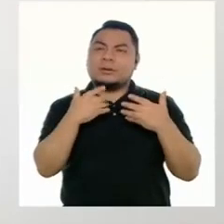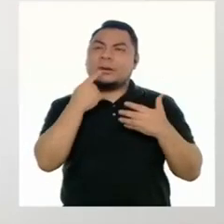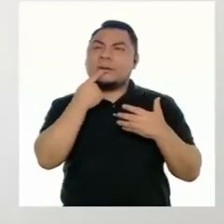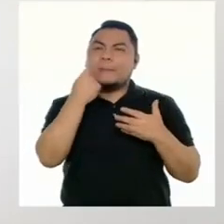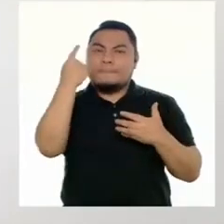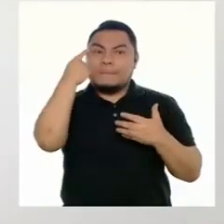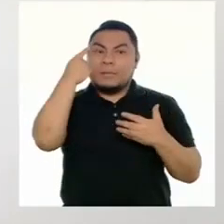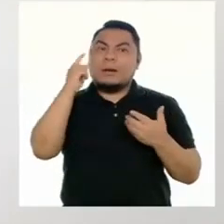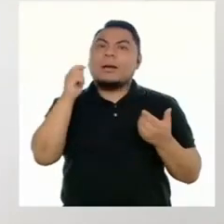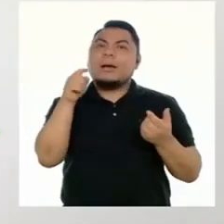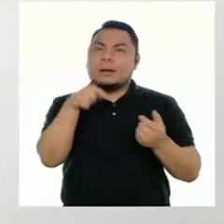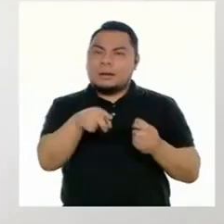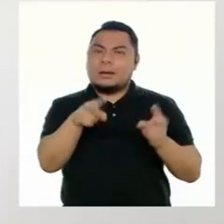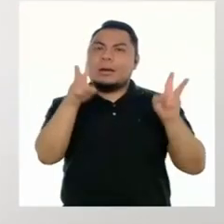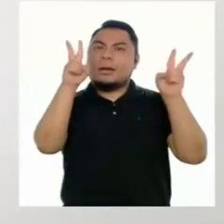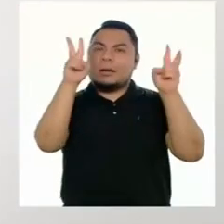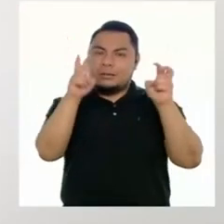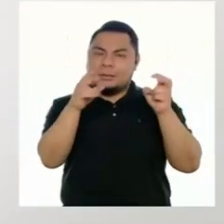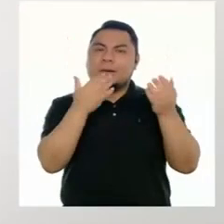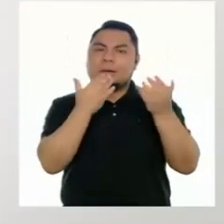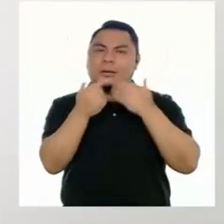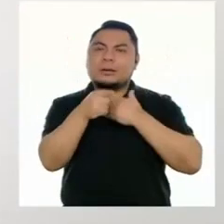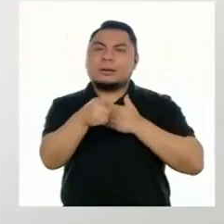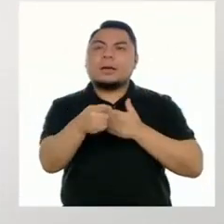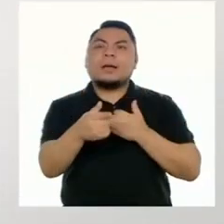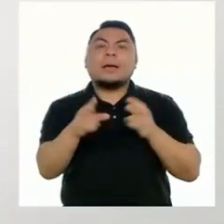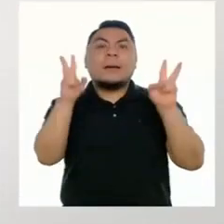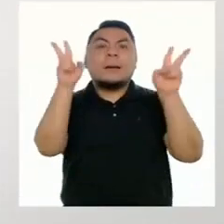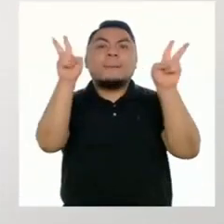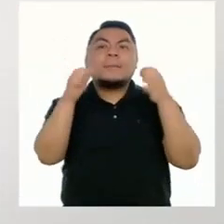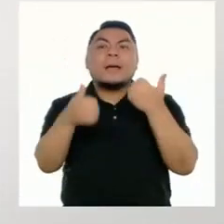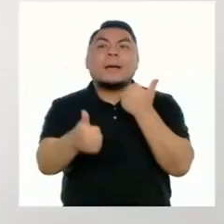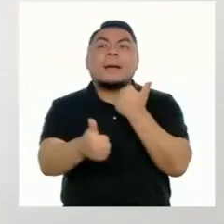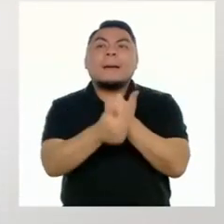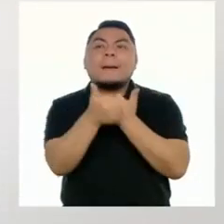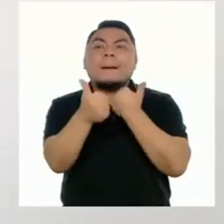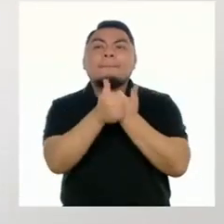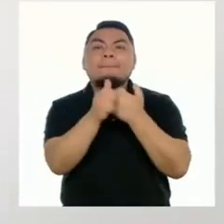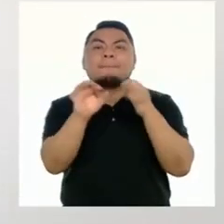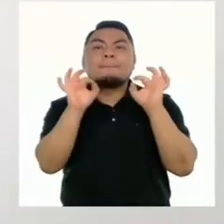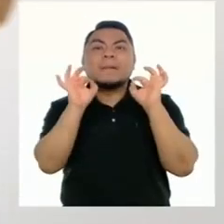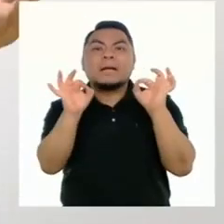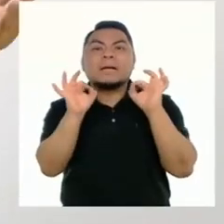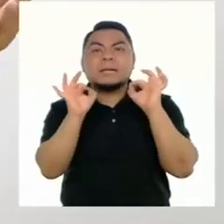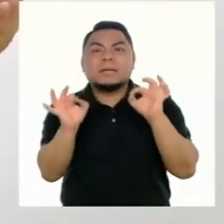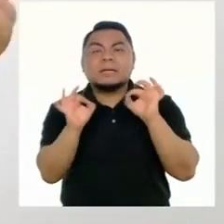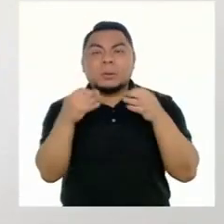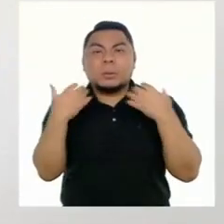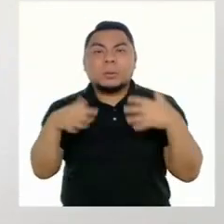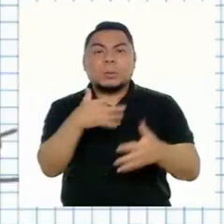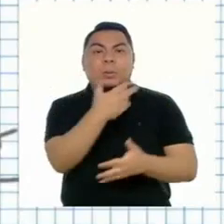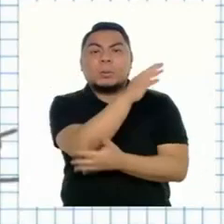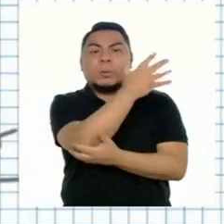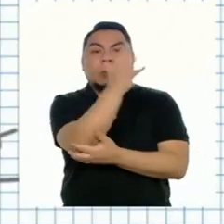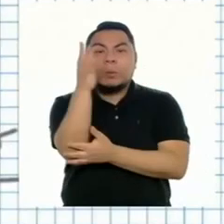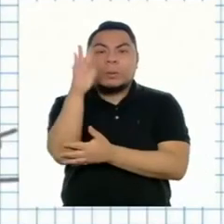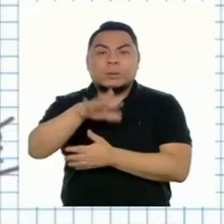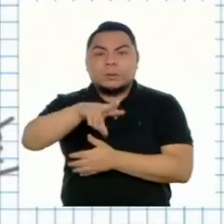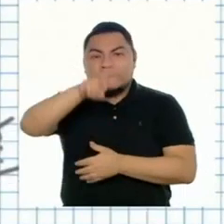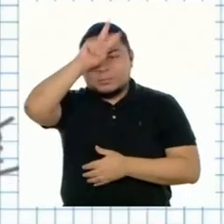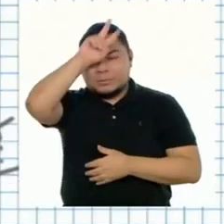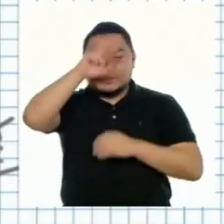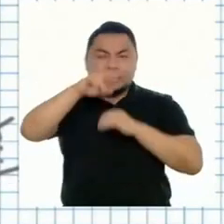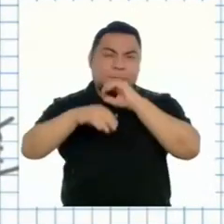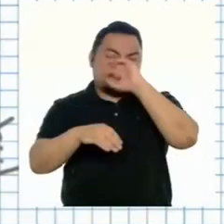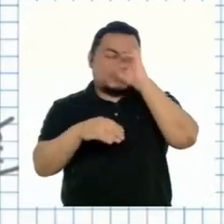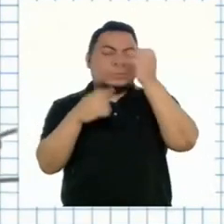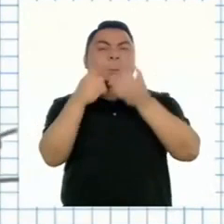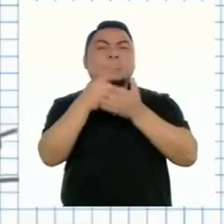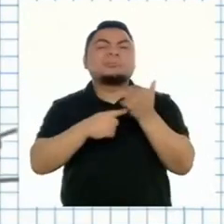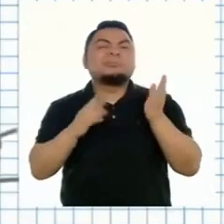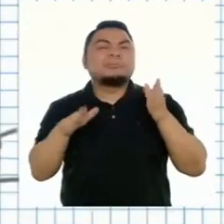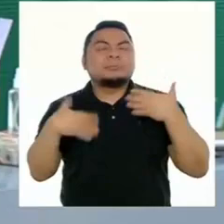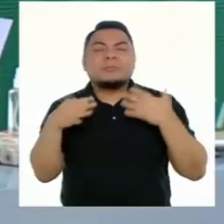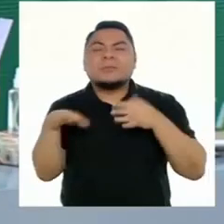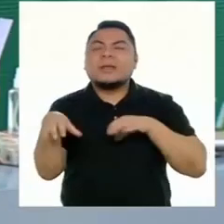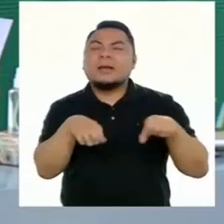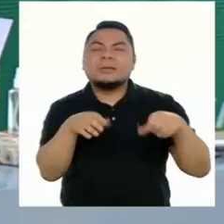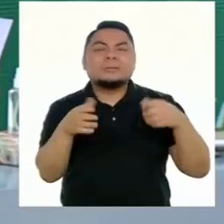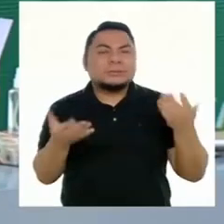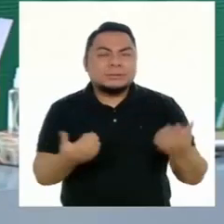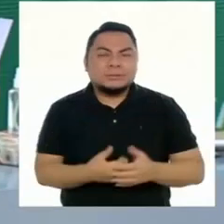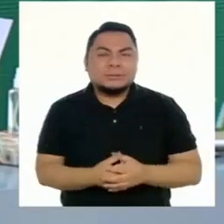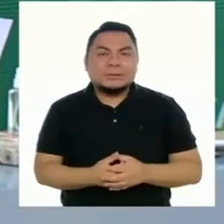tocar este tema, el peligro que corre la biodiversidad en el Perú. ¿Qué crees que podríamos